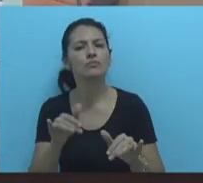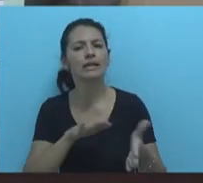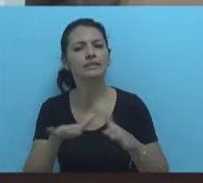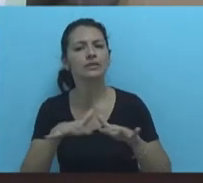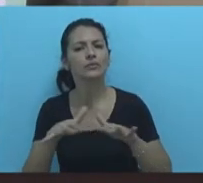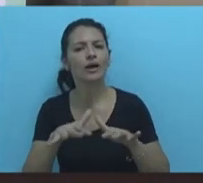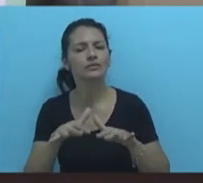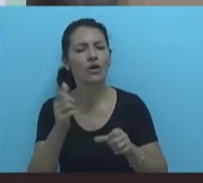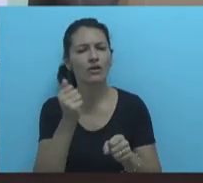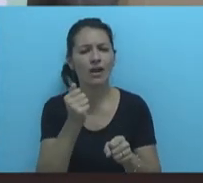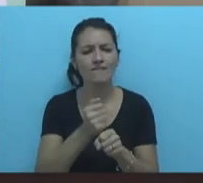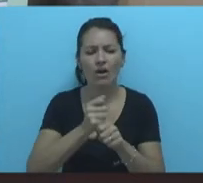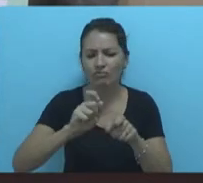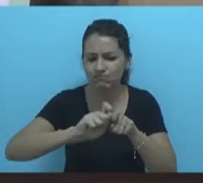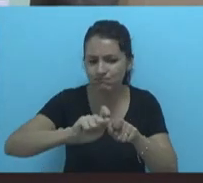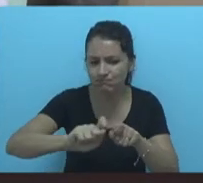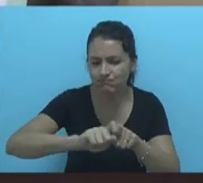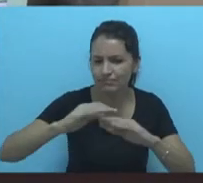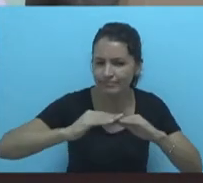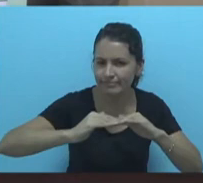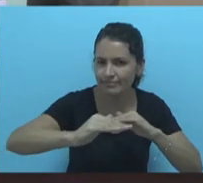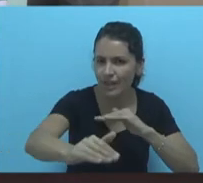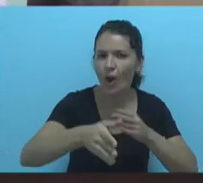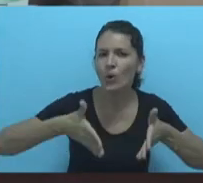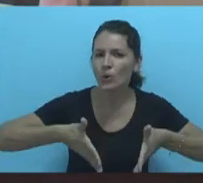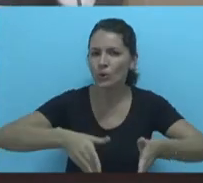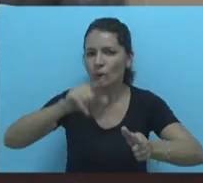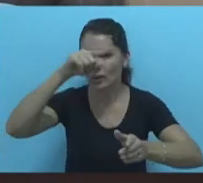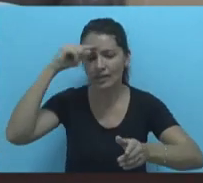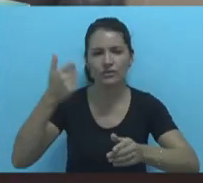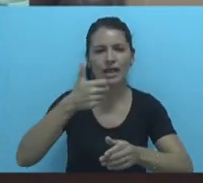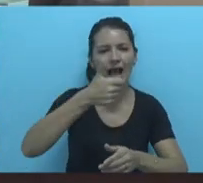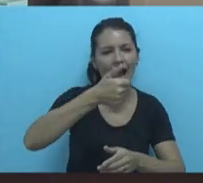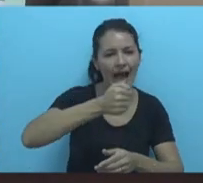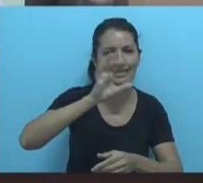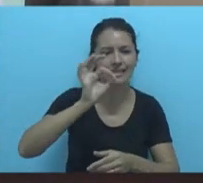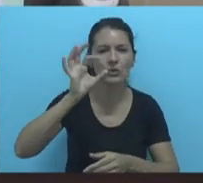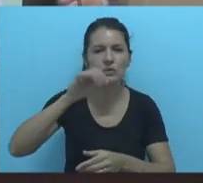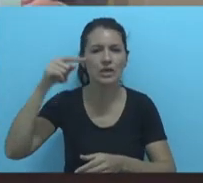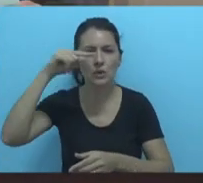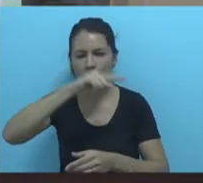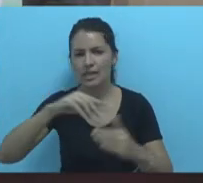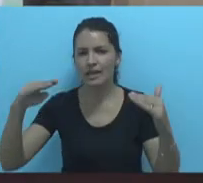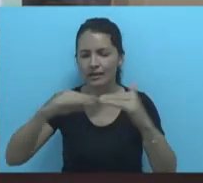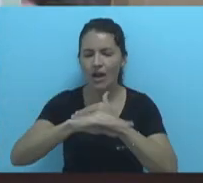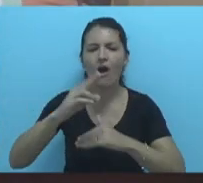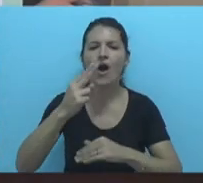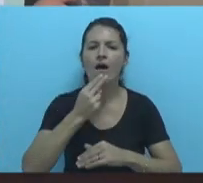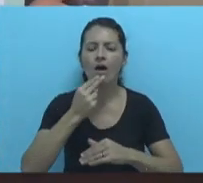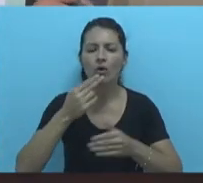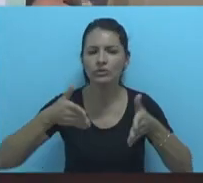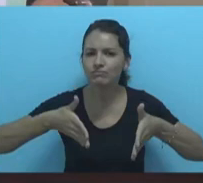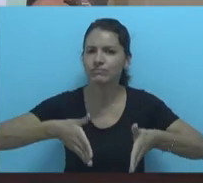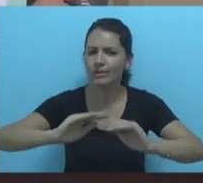vinculados a la obra de reparación e instalación de luminarias en la Ruta Nacional A007 y 11, Avenida Circunvalación Oeste, en el